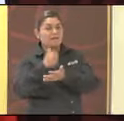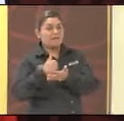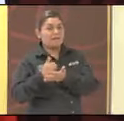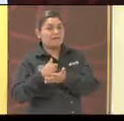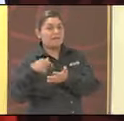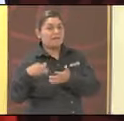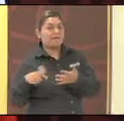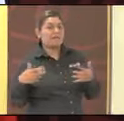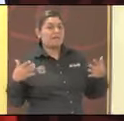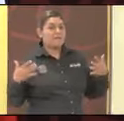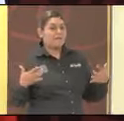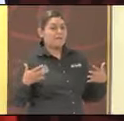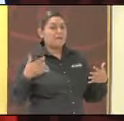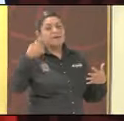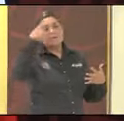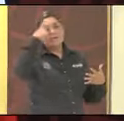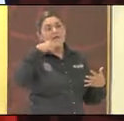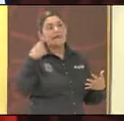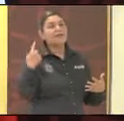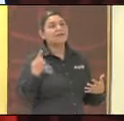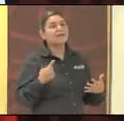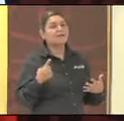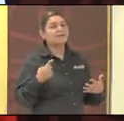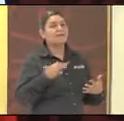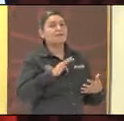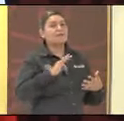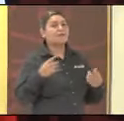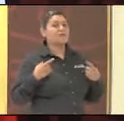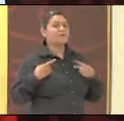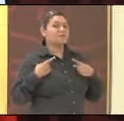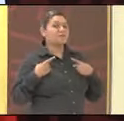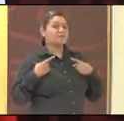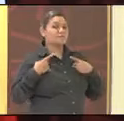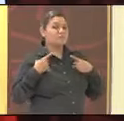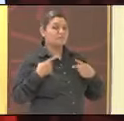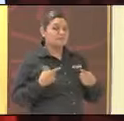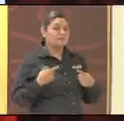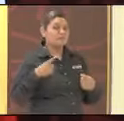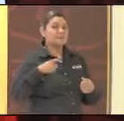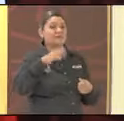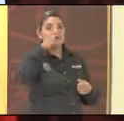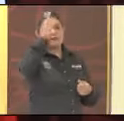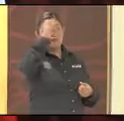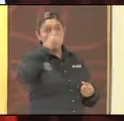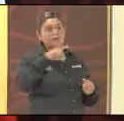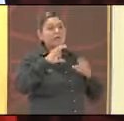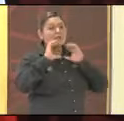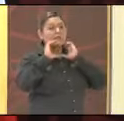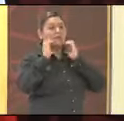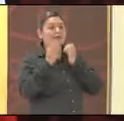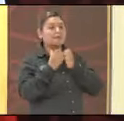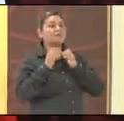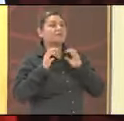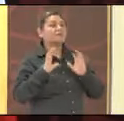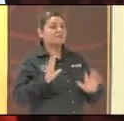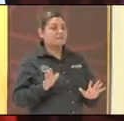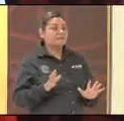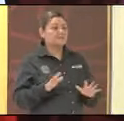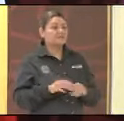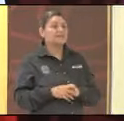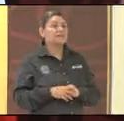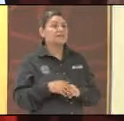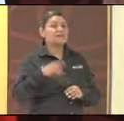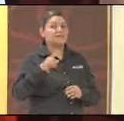Nacional Financiera, para que firmemos un convenio que también deberá ser aprobado por el Cabildo, y entonces,